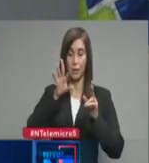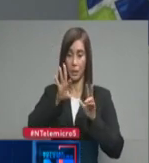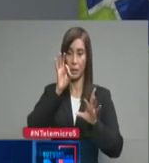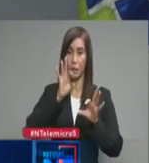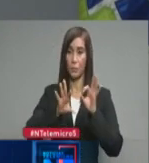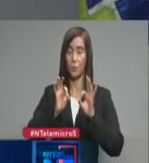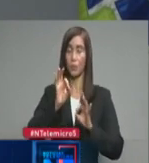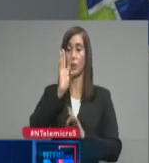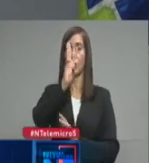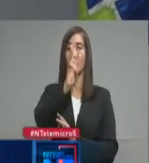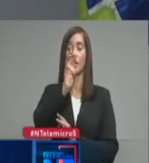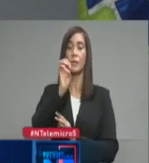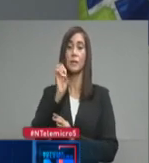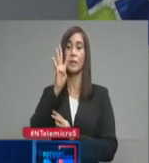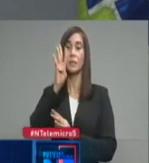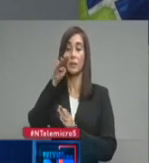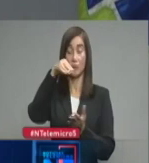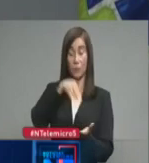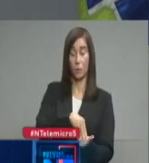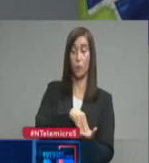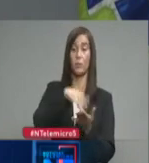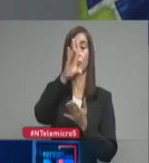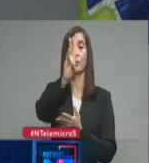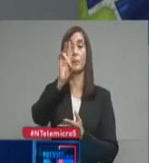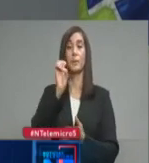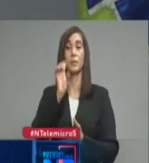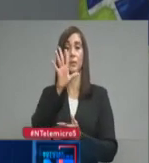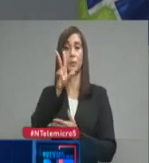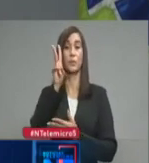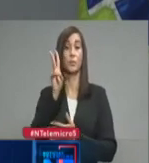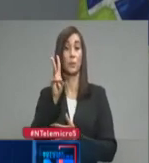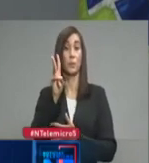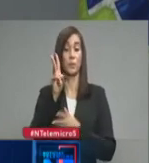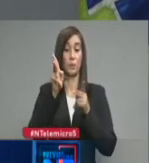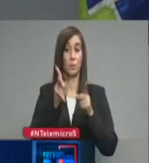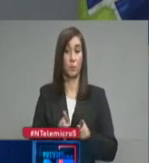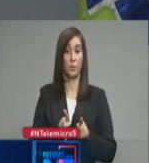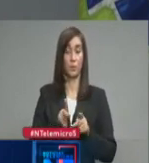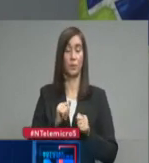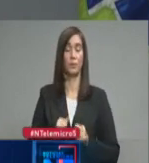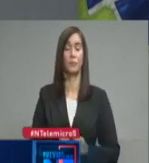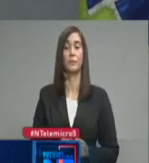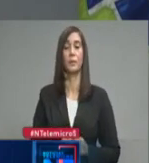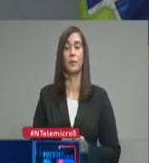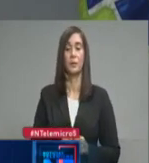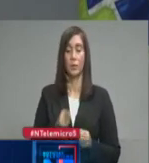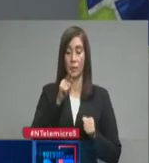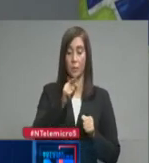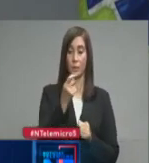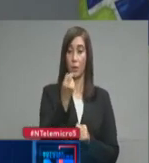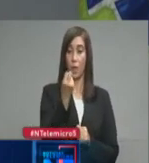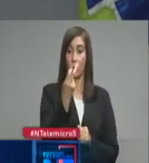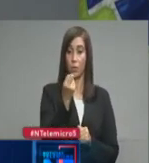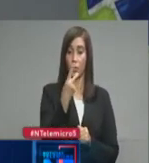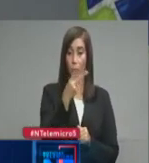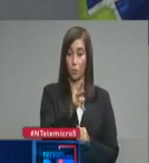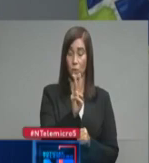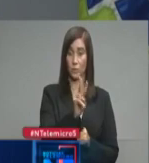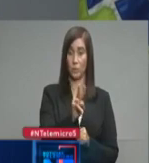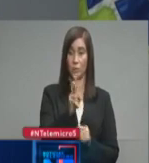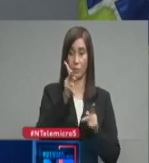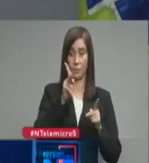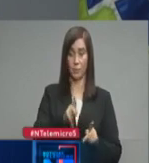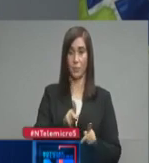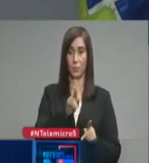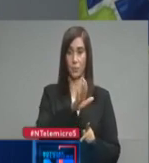64.752, de los cuales 12 pacientes, 8 de ellos